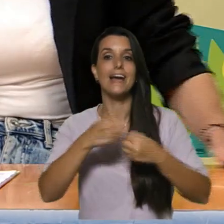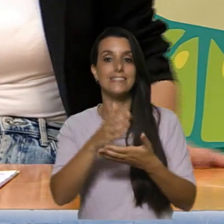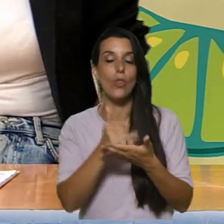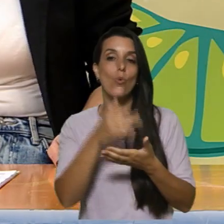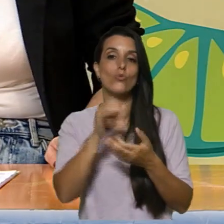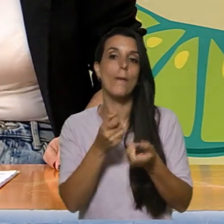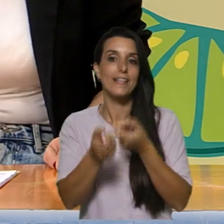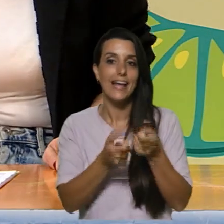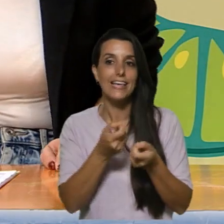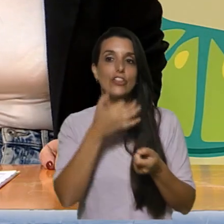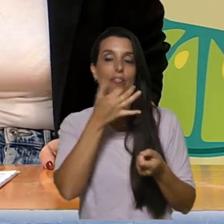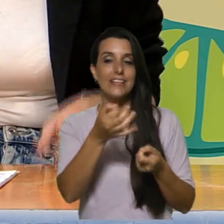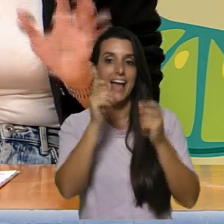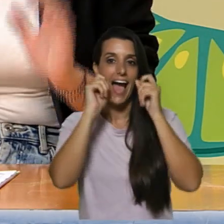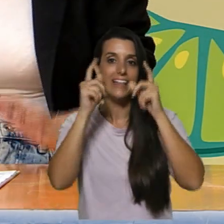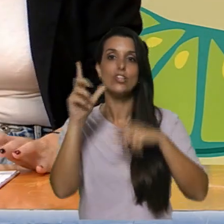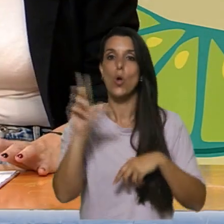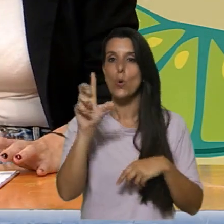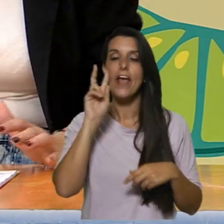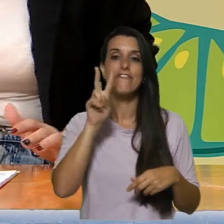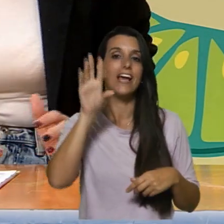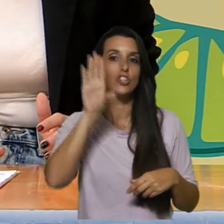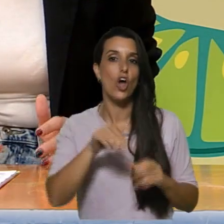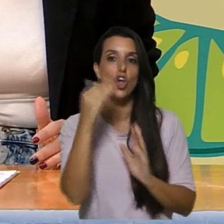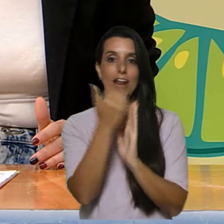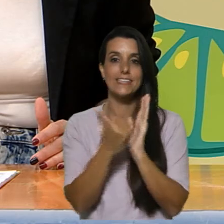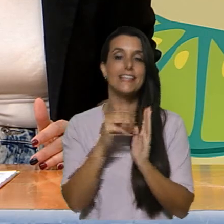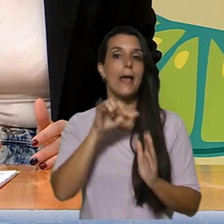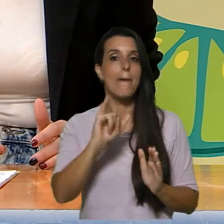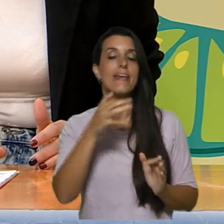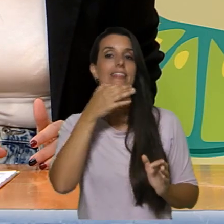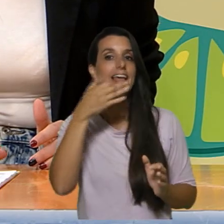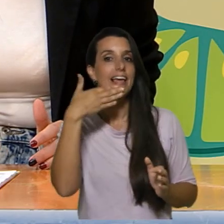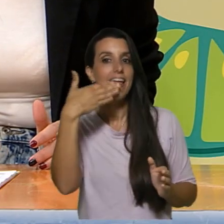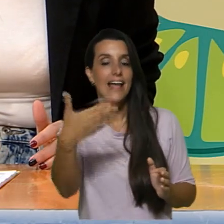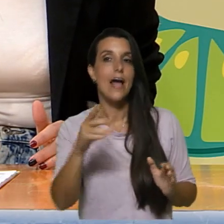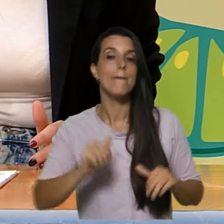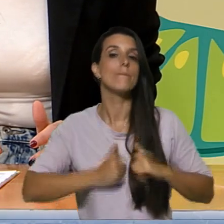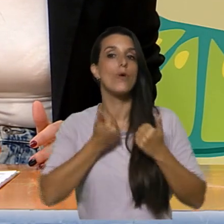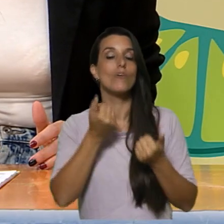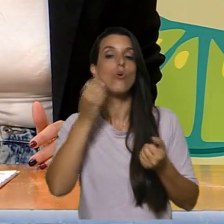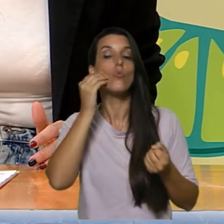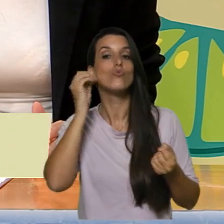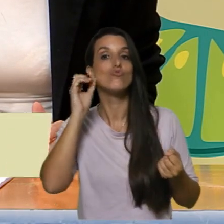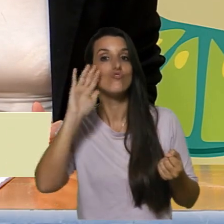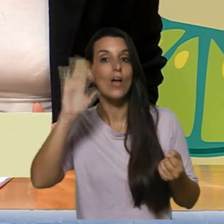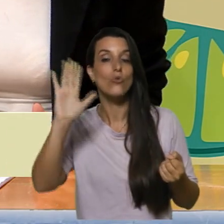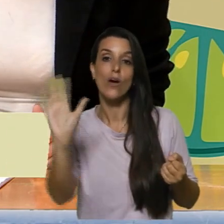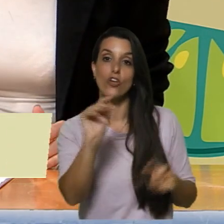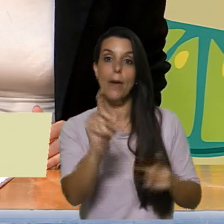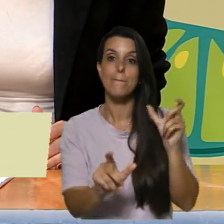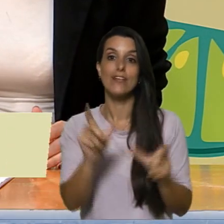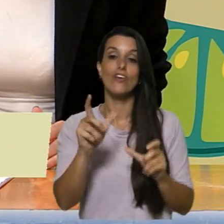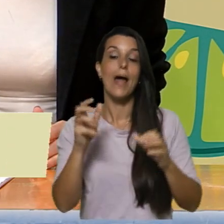mandado mensajitos. Estuvo atento desde el lunes con la receta de Emi, así que le agradecemos. Y aprovechamos para mandar un saludo grande a toda la gente